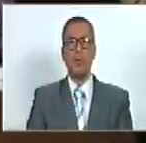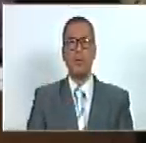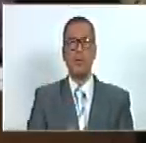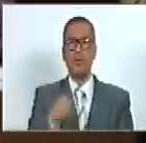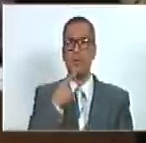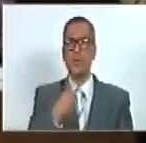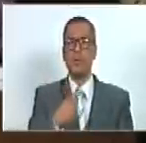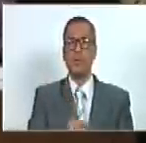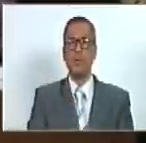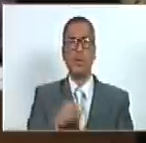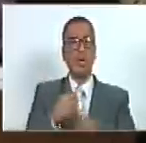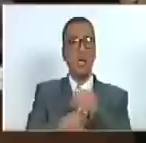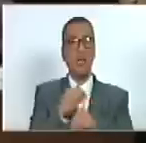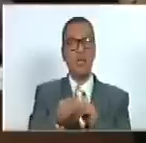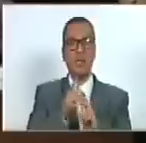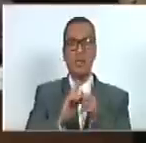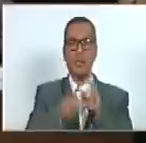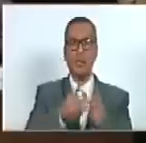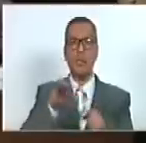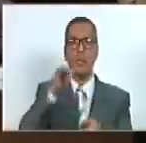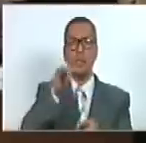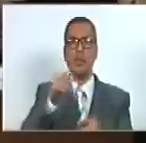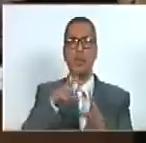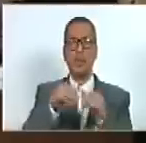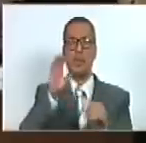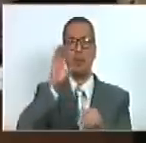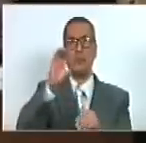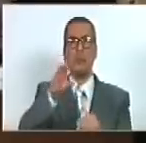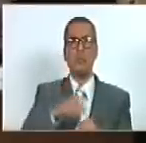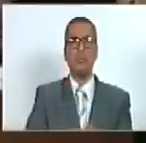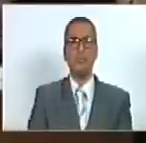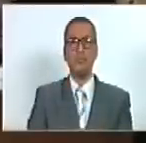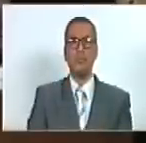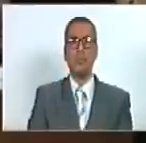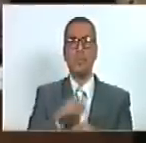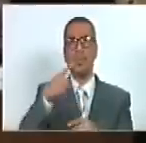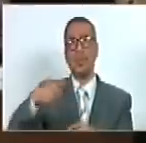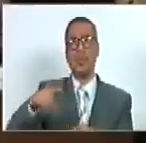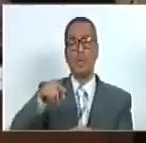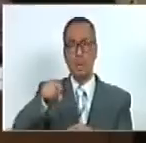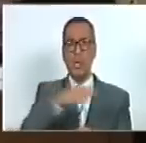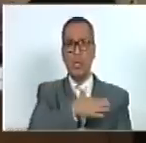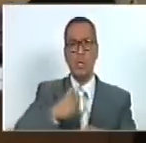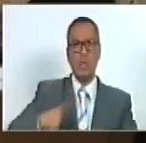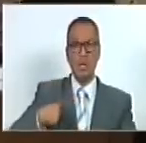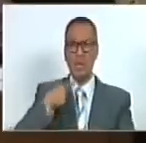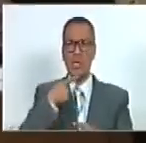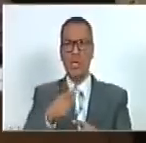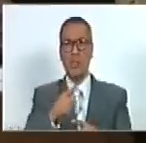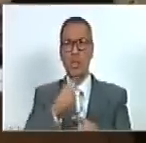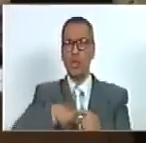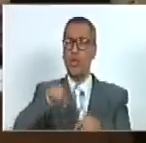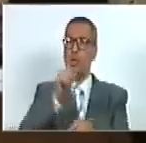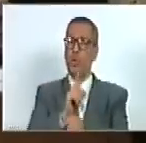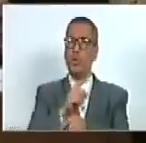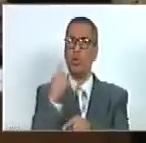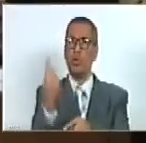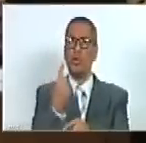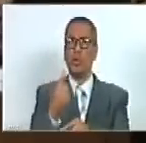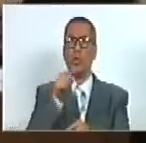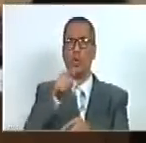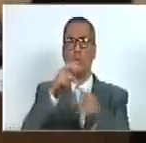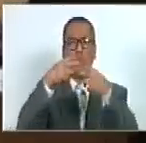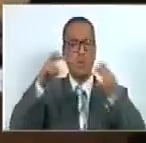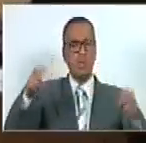atrevió a hacer unos anuncios al país que la derecha quiere enfrascarnos única y exclusivamente que en el